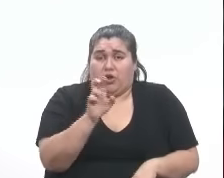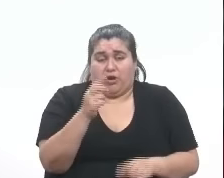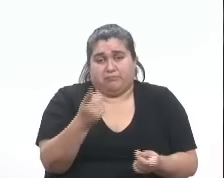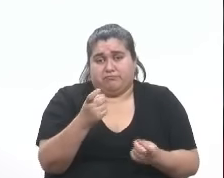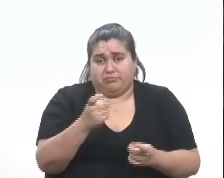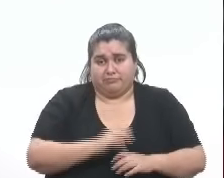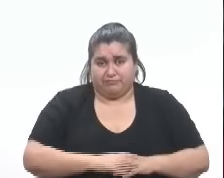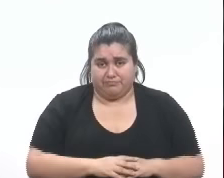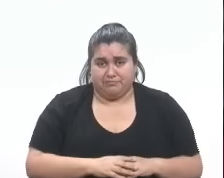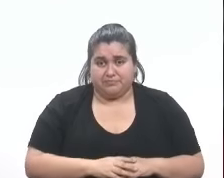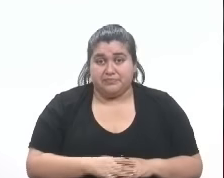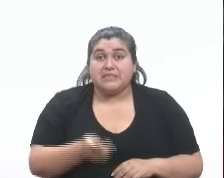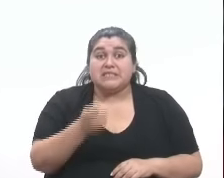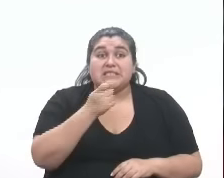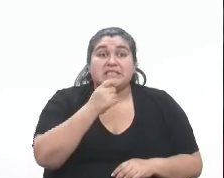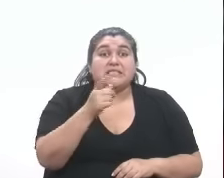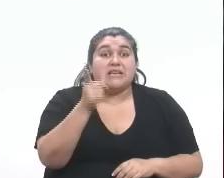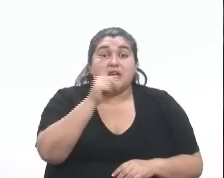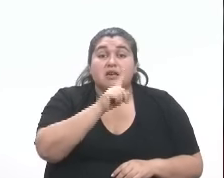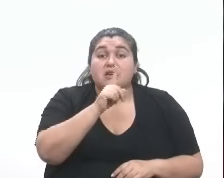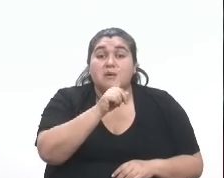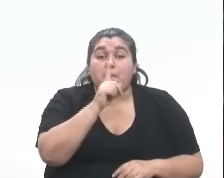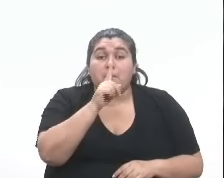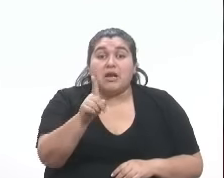Porque el que no tiene $1.000 es pobre.